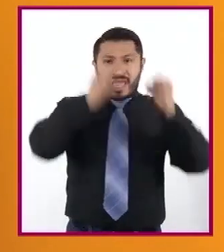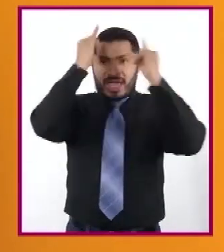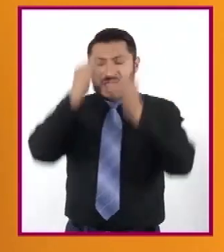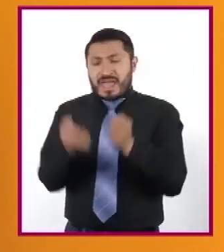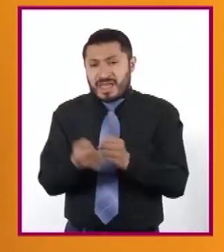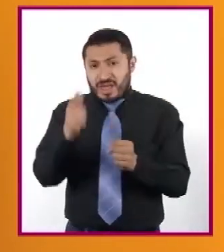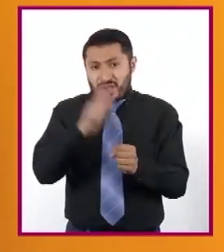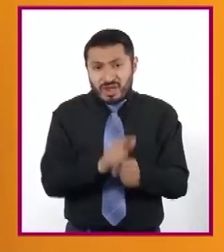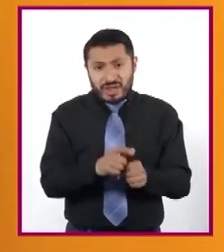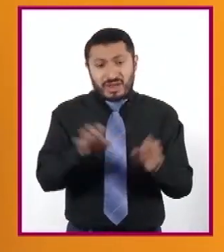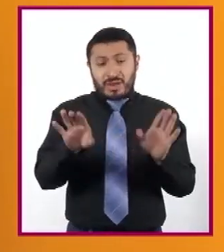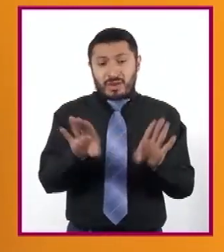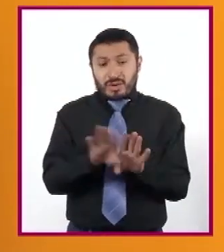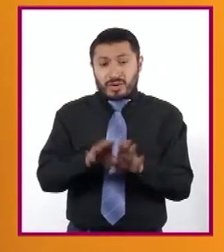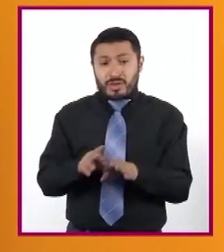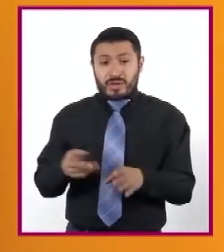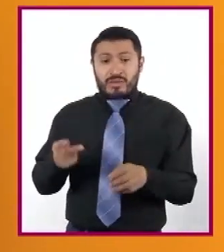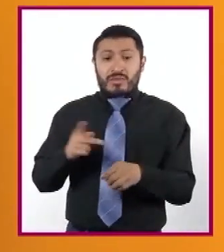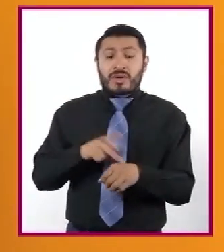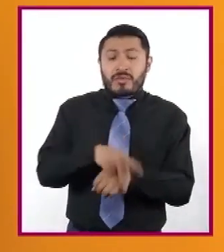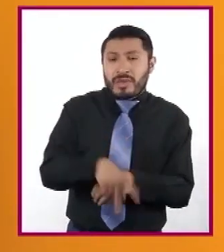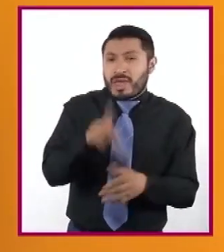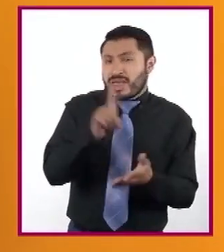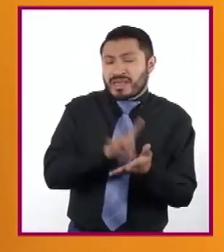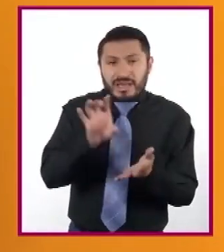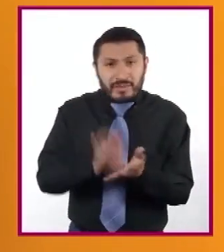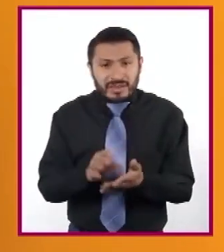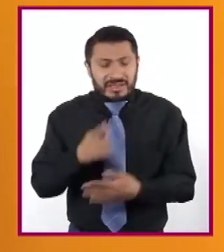como su piel, una discapacidad,